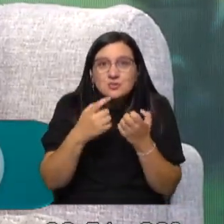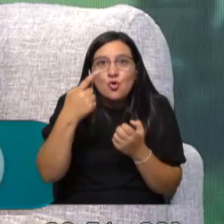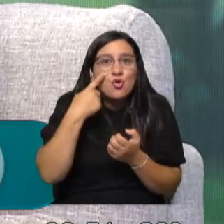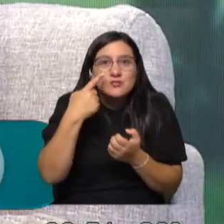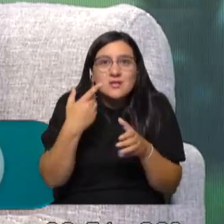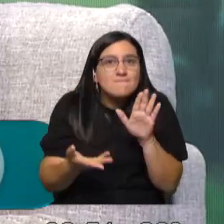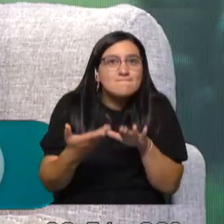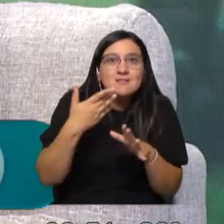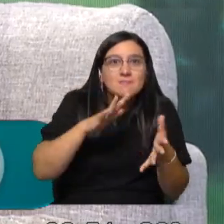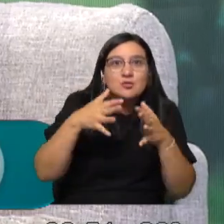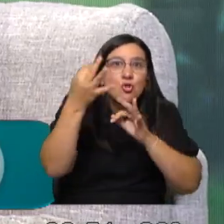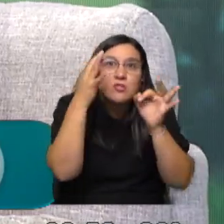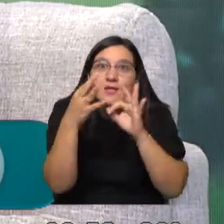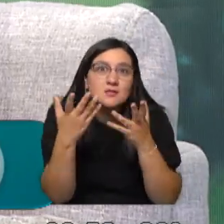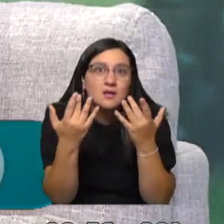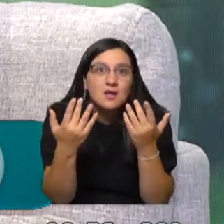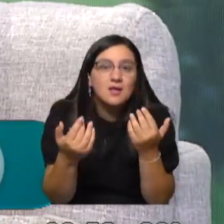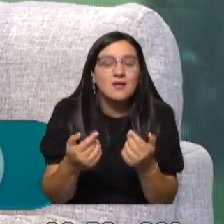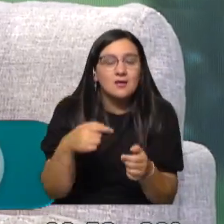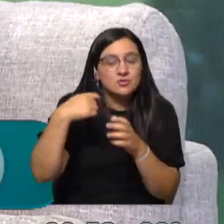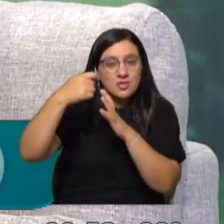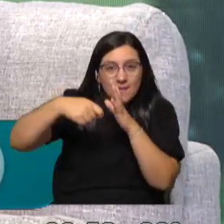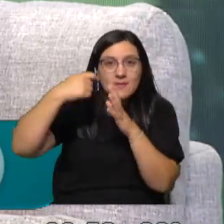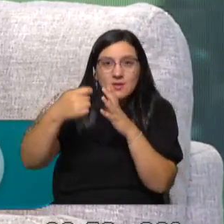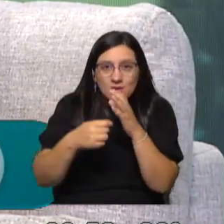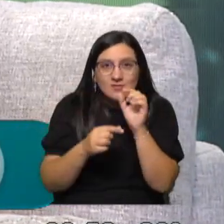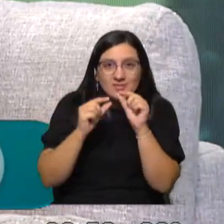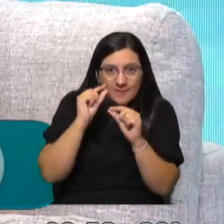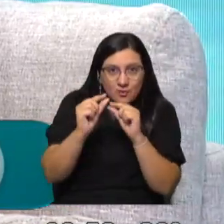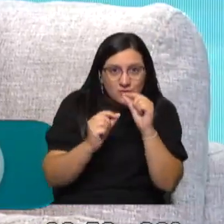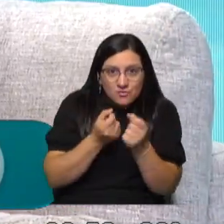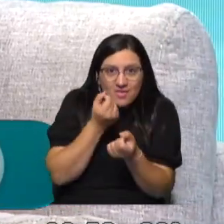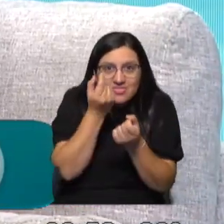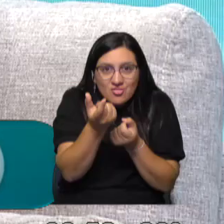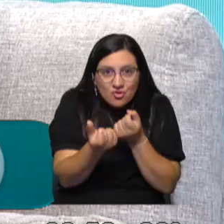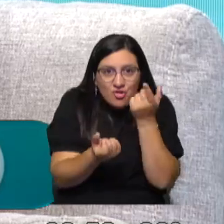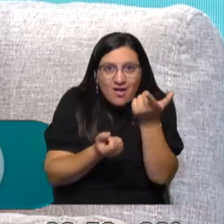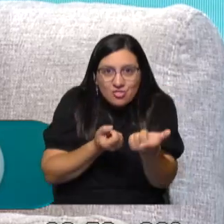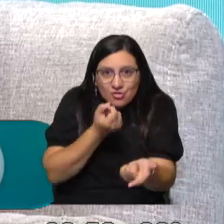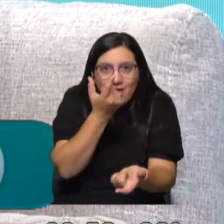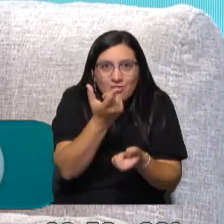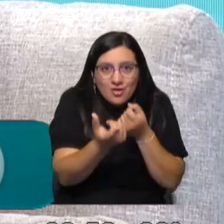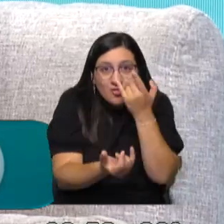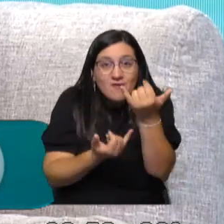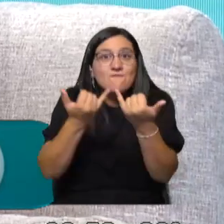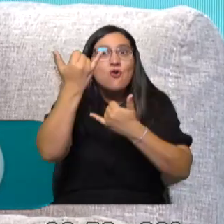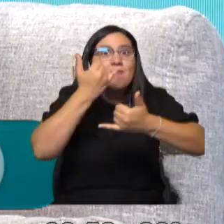más. Y finalmente él te va dando de a poco la información para que llegues y estés,